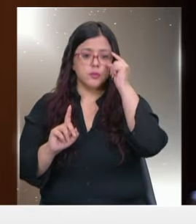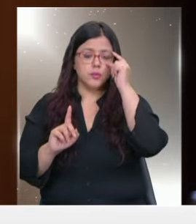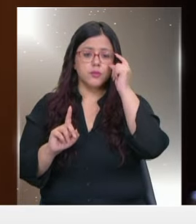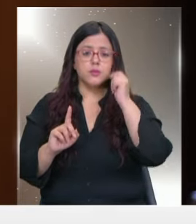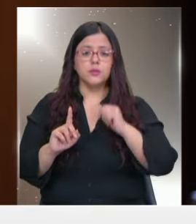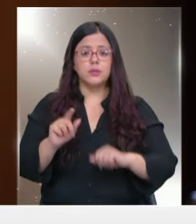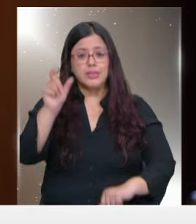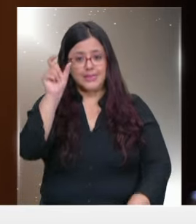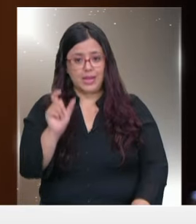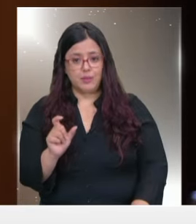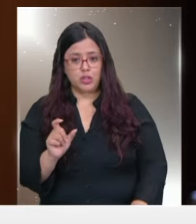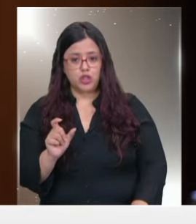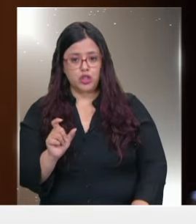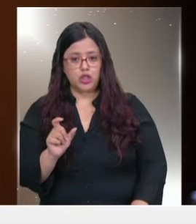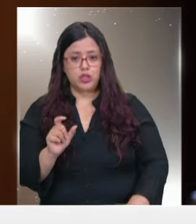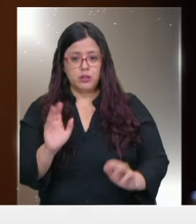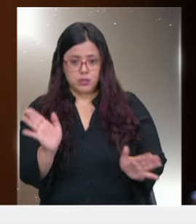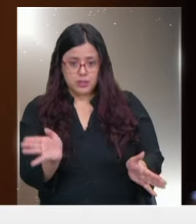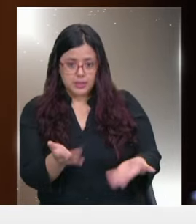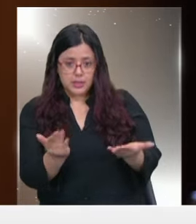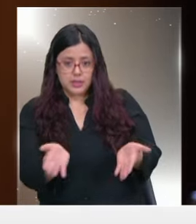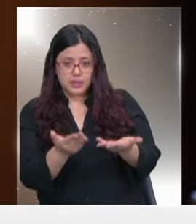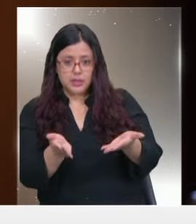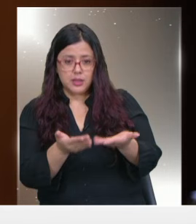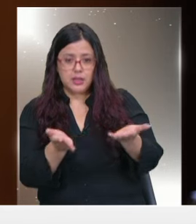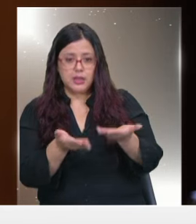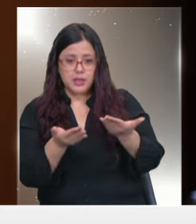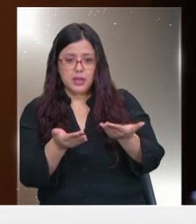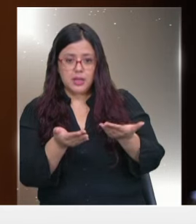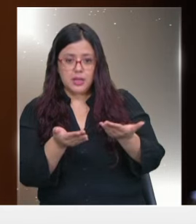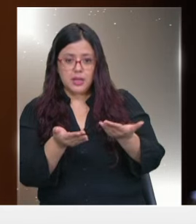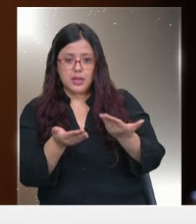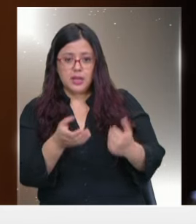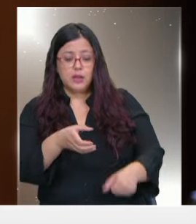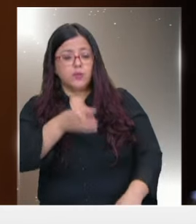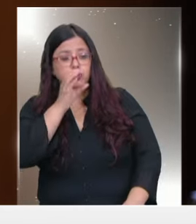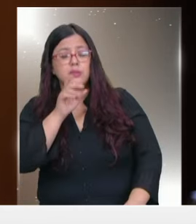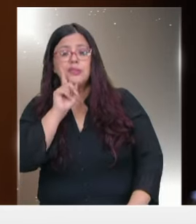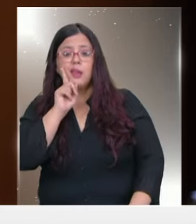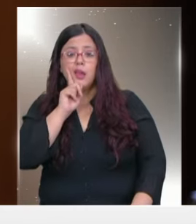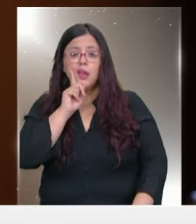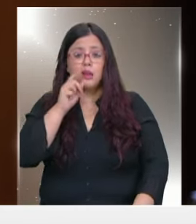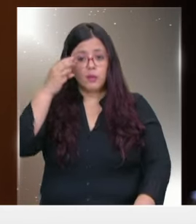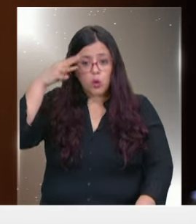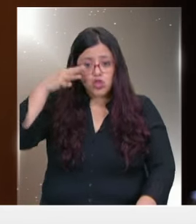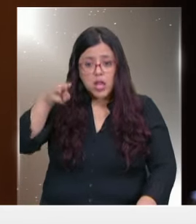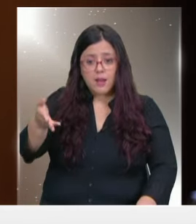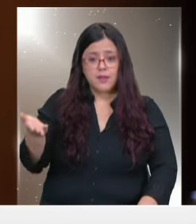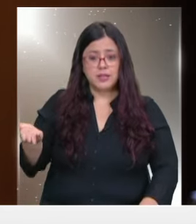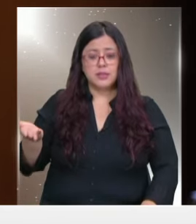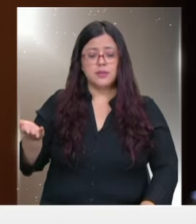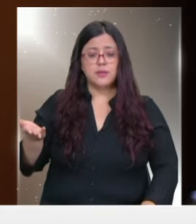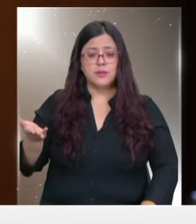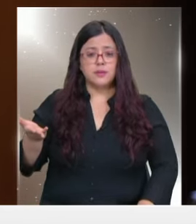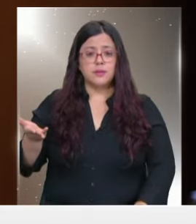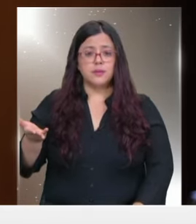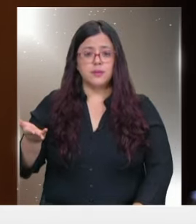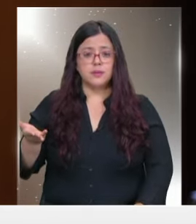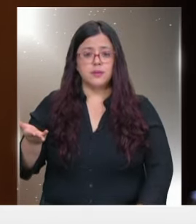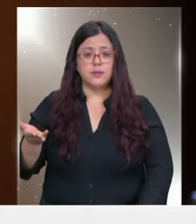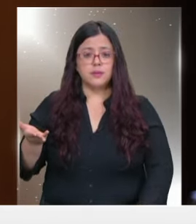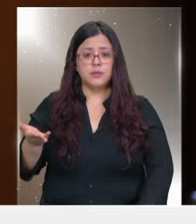quien induce esa ingesta de alcohol desmesurada es el querellado, el señor Monsalve. Con